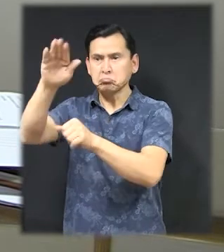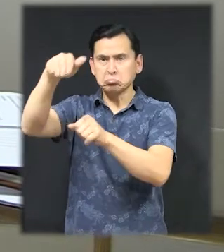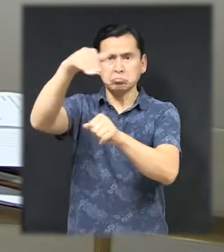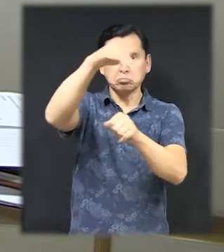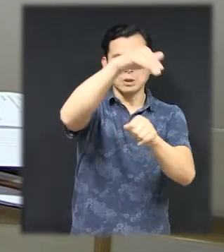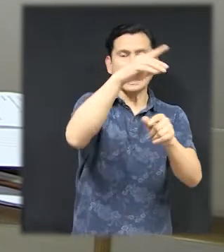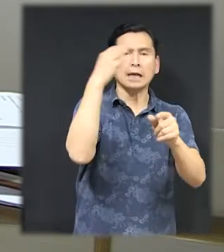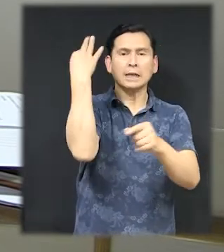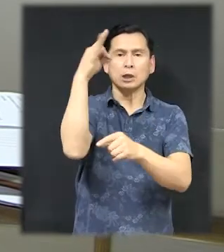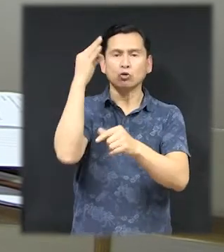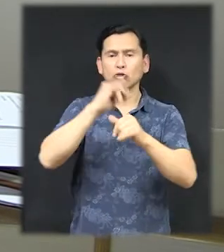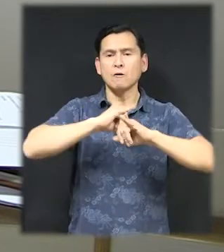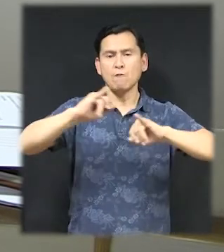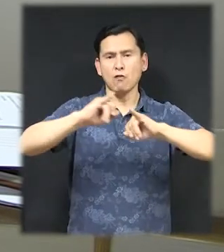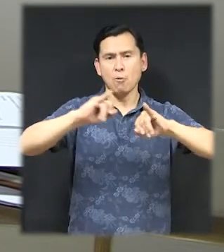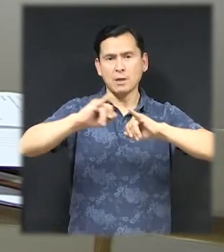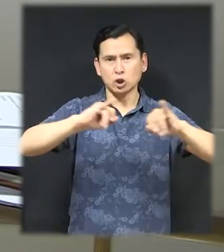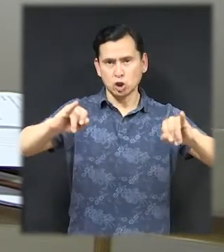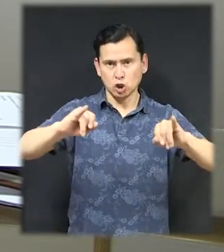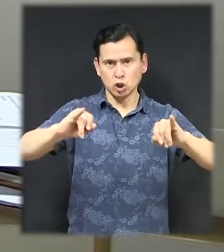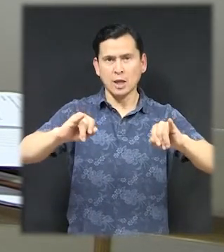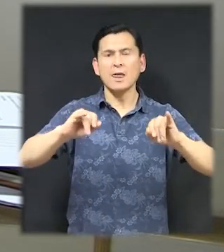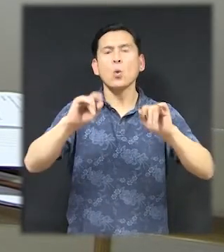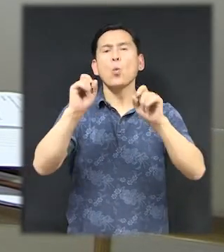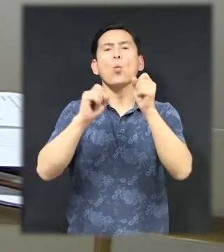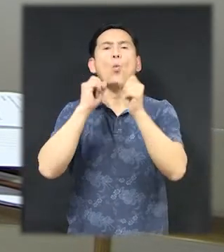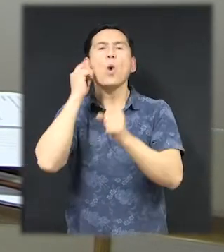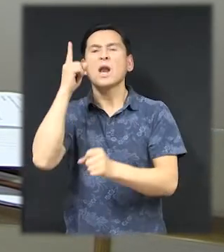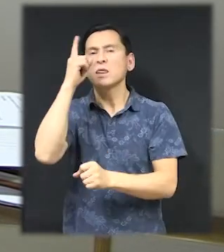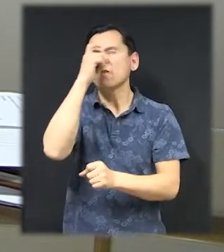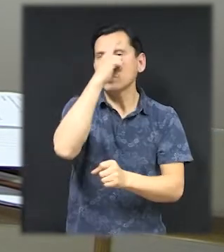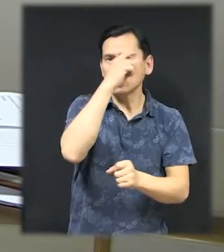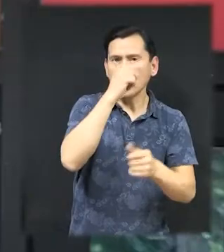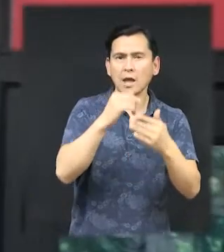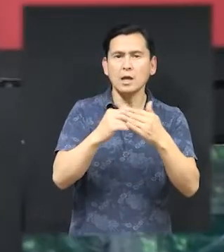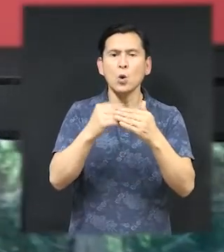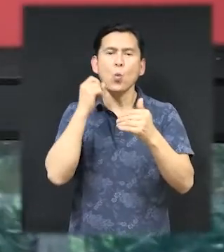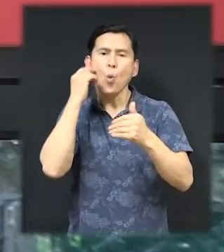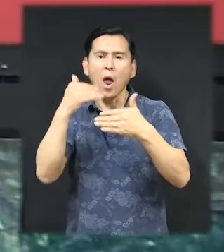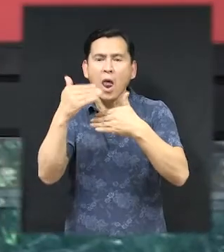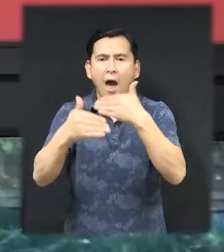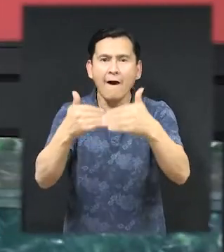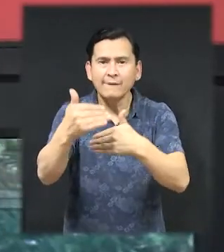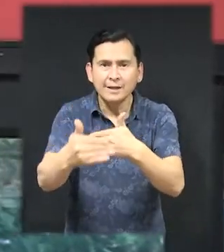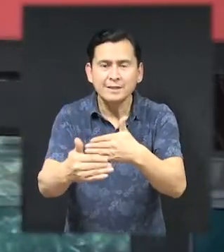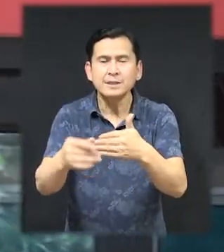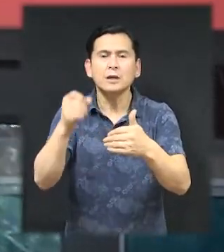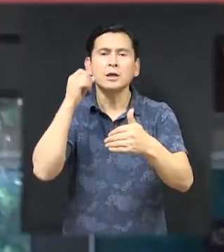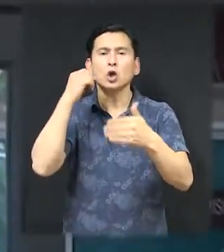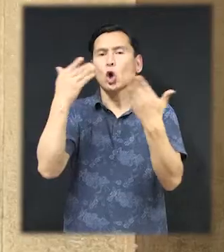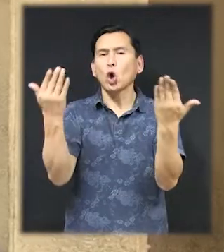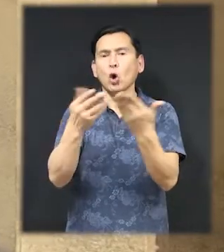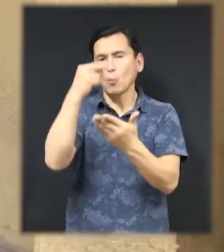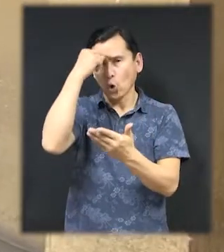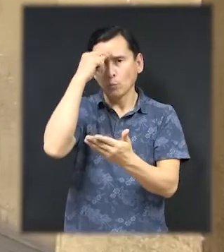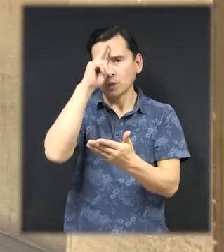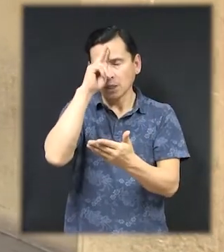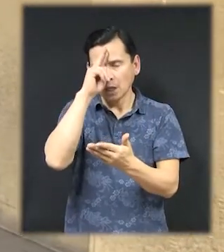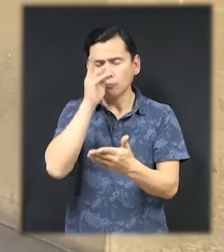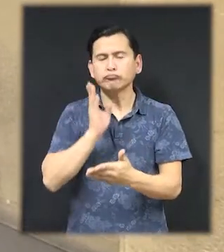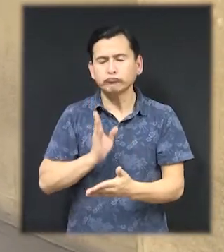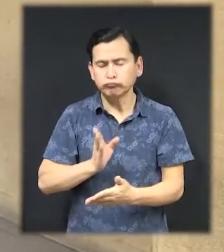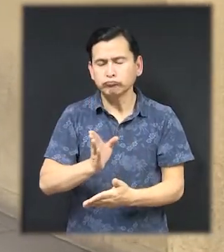protocolos que se han activado para la atención de COVID. Para ello hemos cambiado la señalética del establecimiento, la hemos complementado con